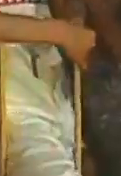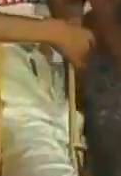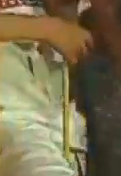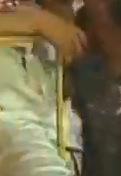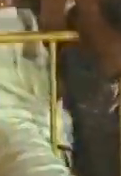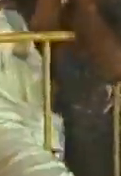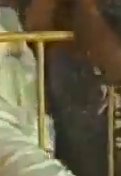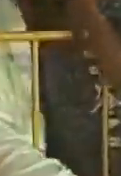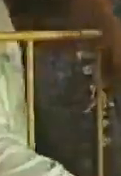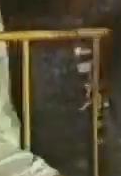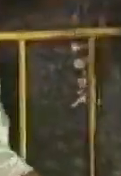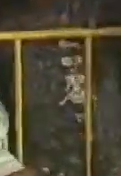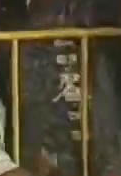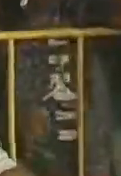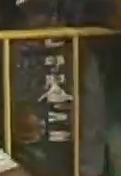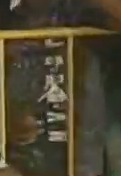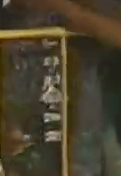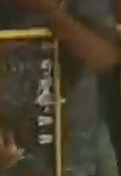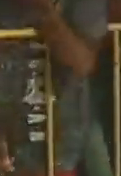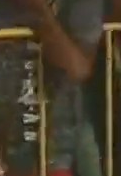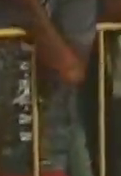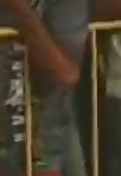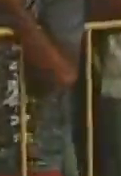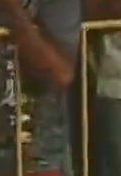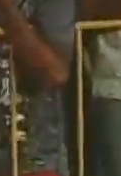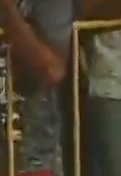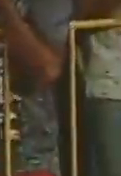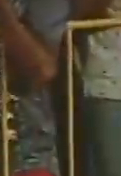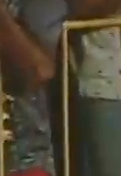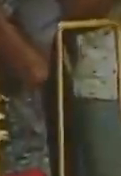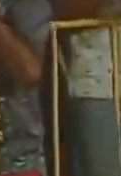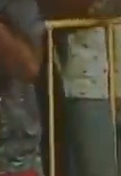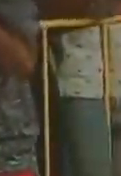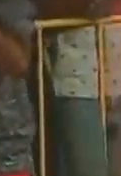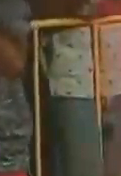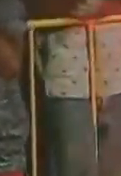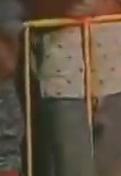este ambiente, nosotros vamos a despedir esta transmisión.